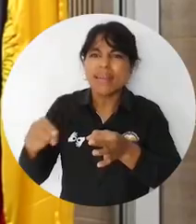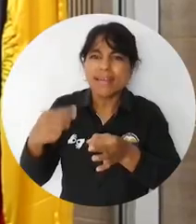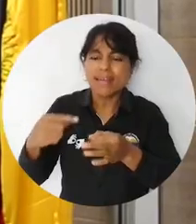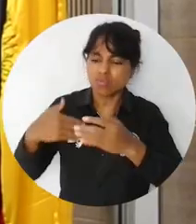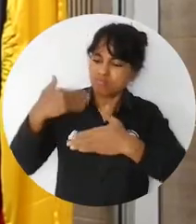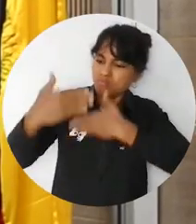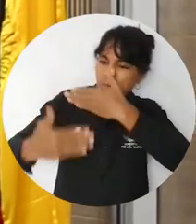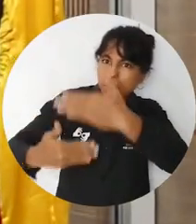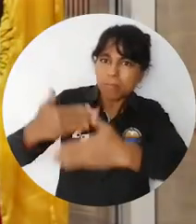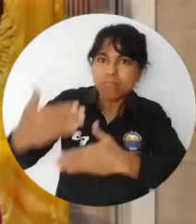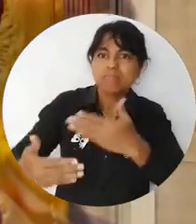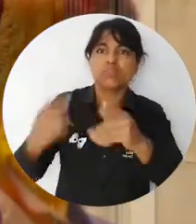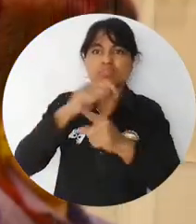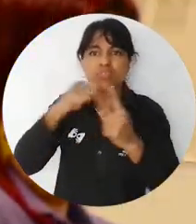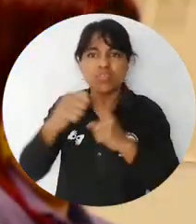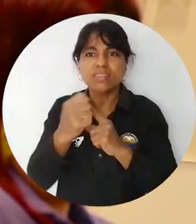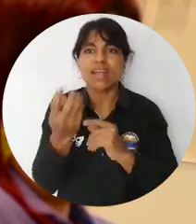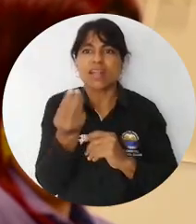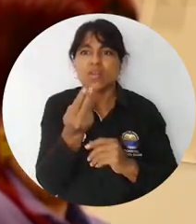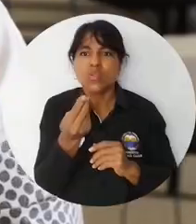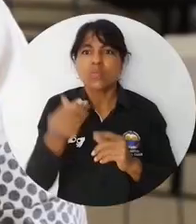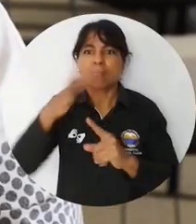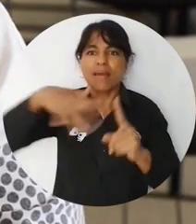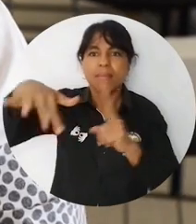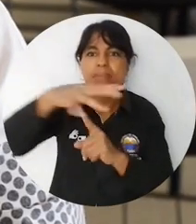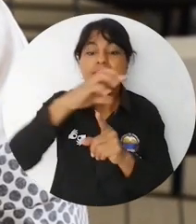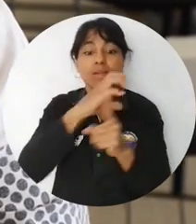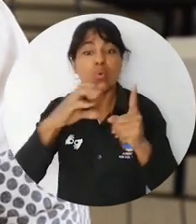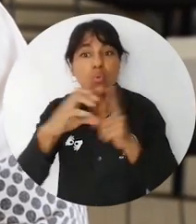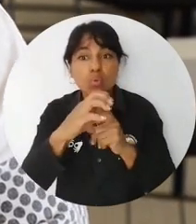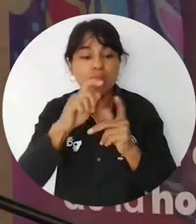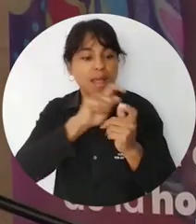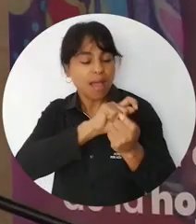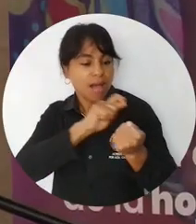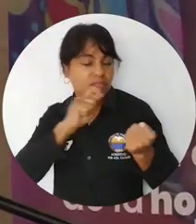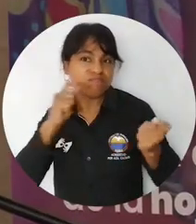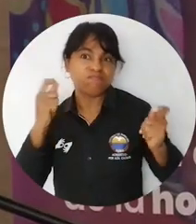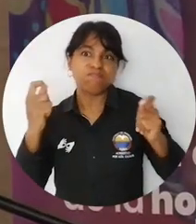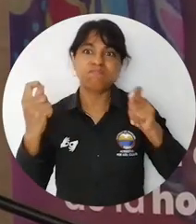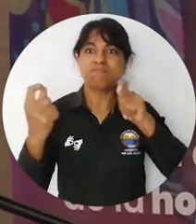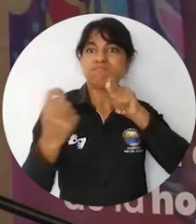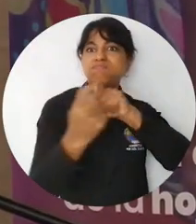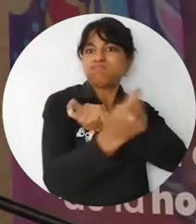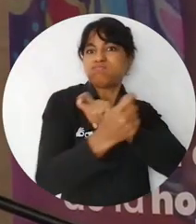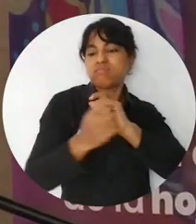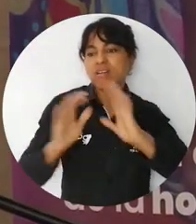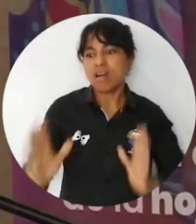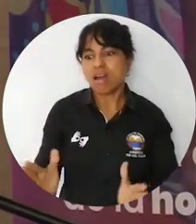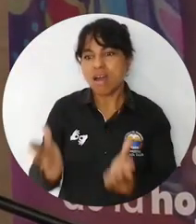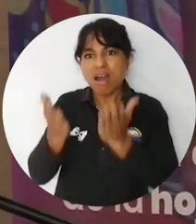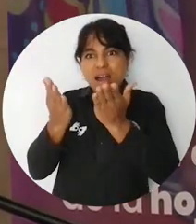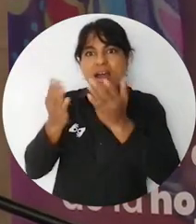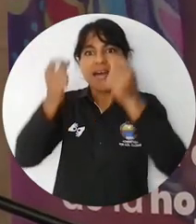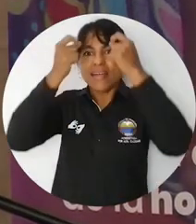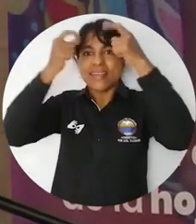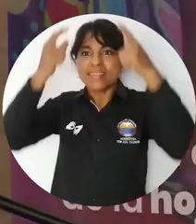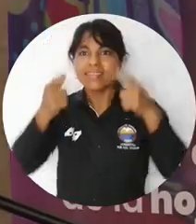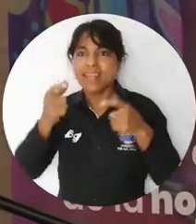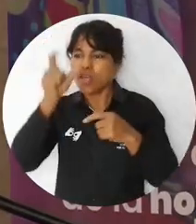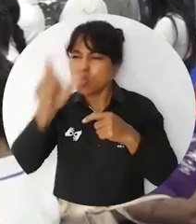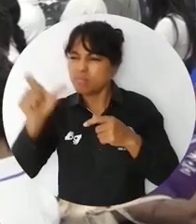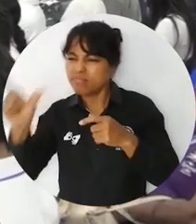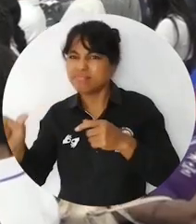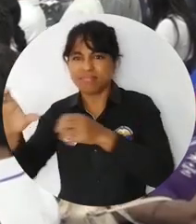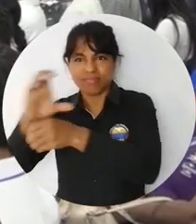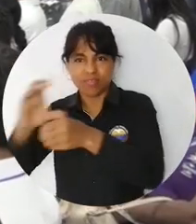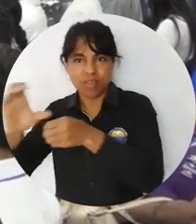proceso social, económico, ambiental, cultural, de cambio y transformación para reformular las relaciones del Estado con los